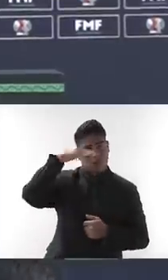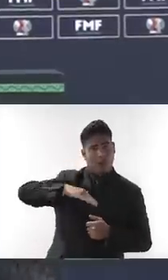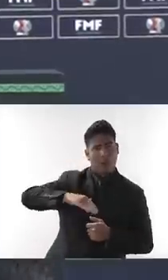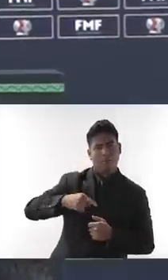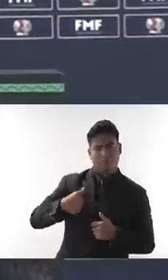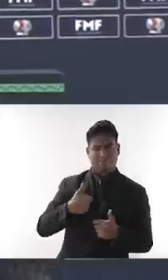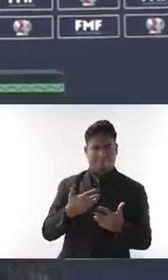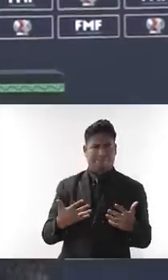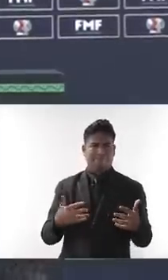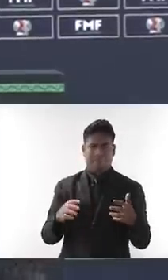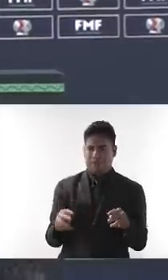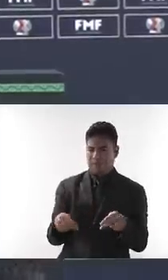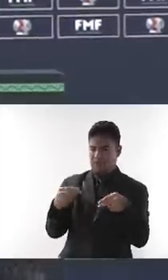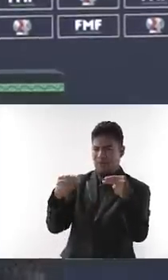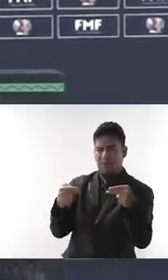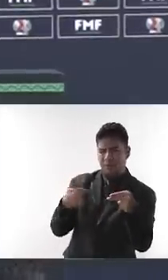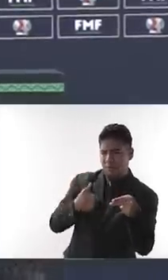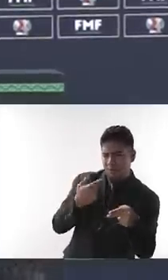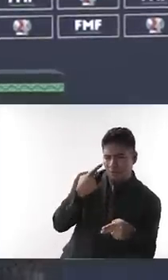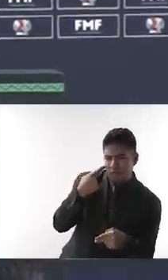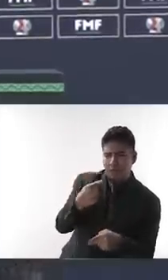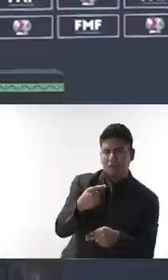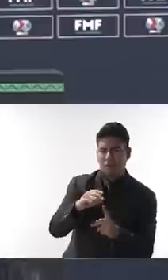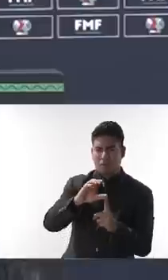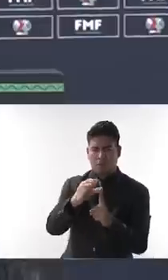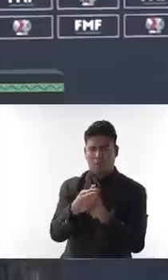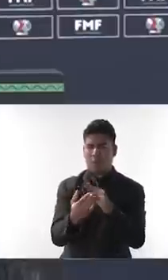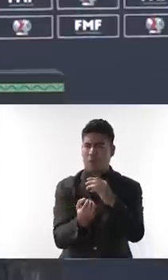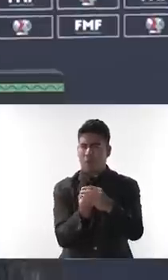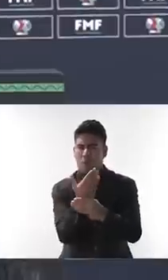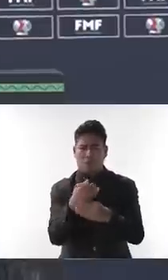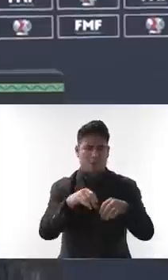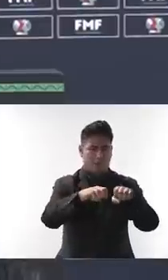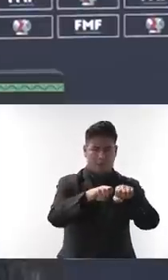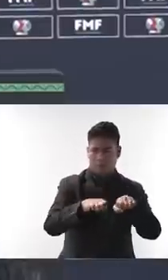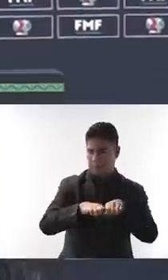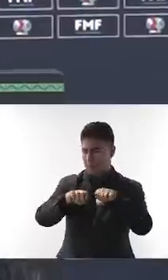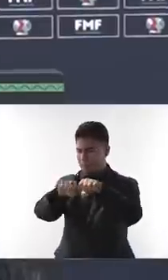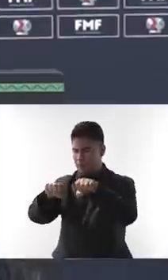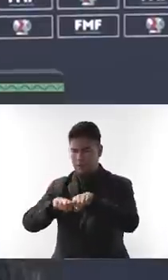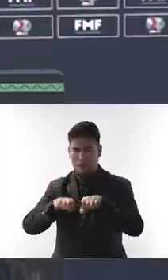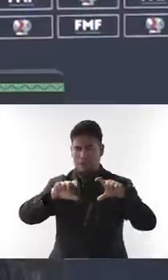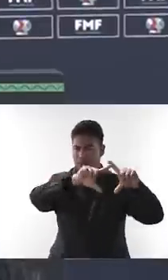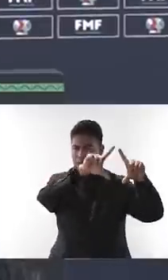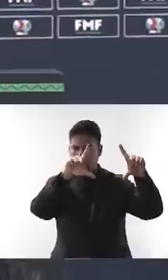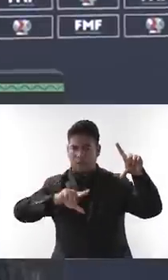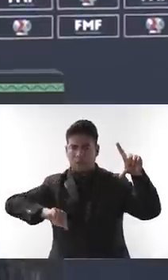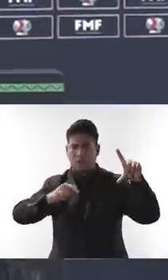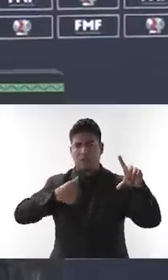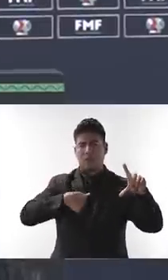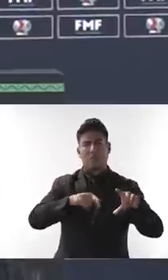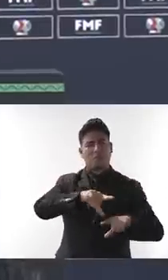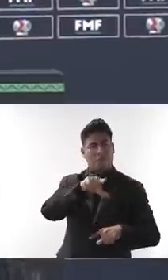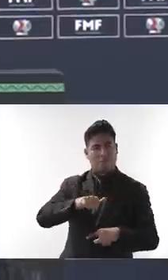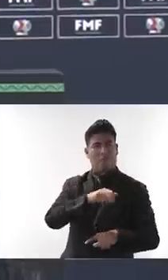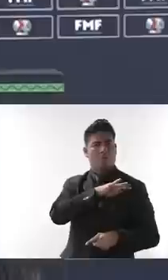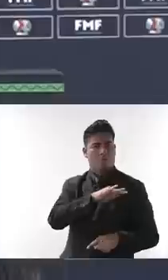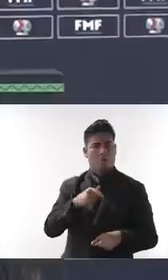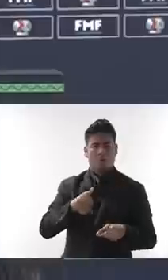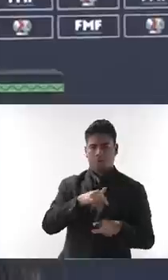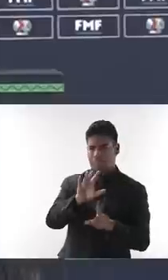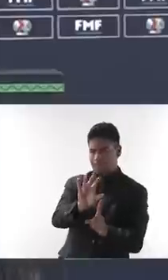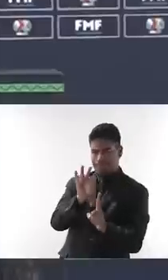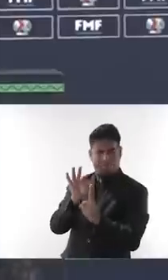perentorio que se han puesto el nuevo Comité de Selecciones Nacionales para designar al entrenador nacional, y en el